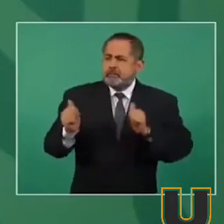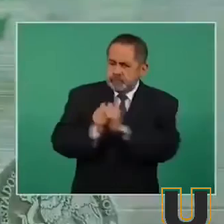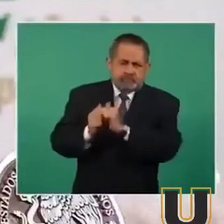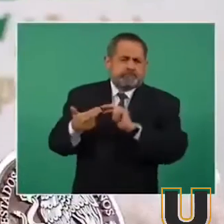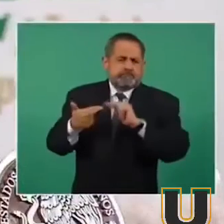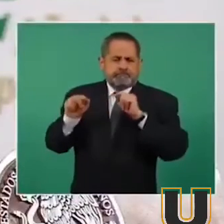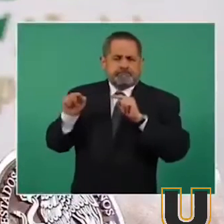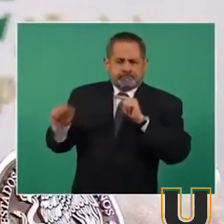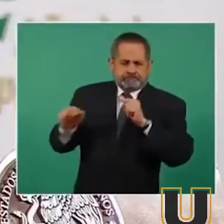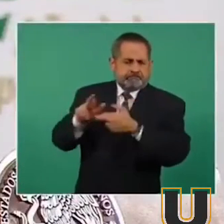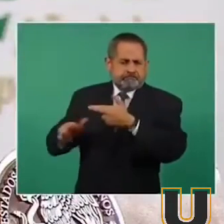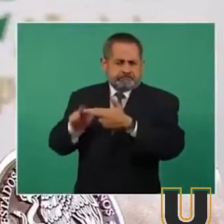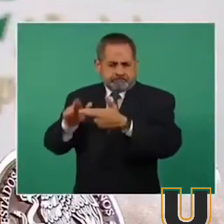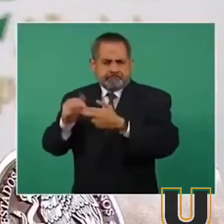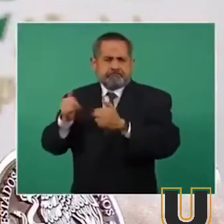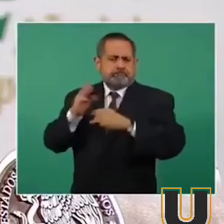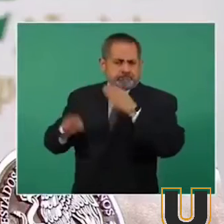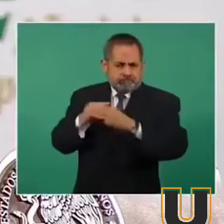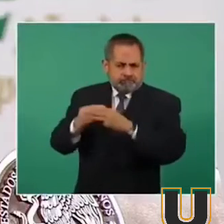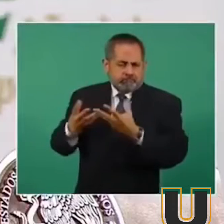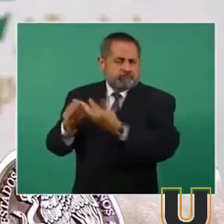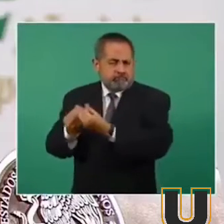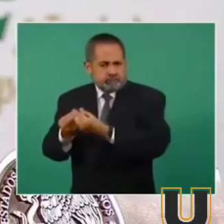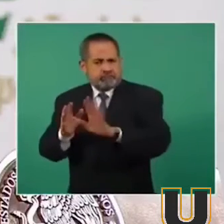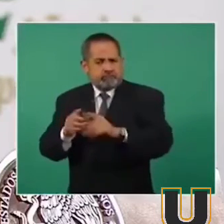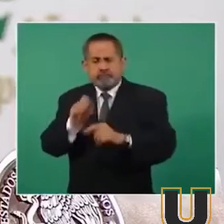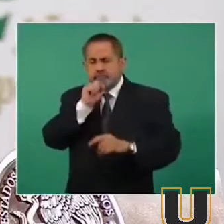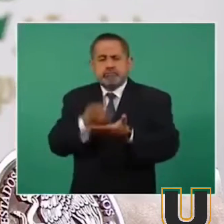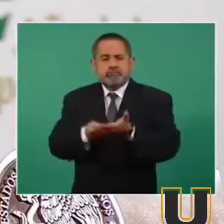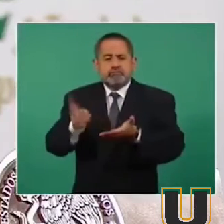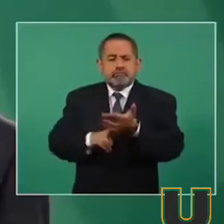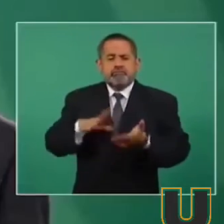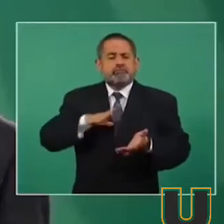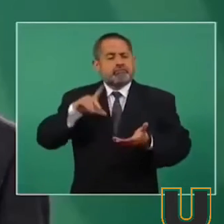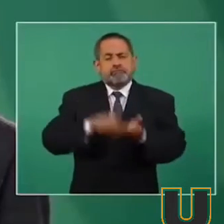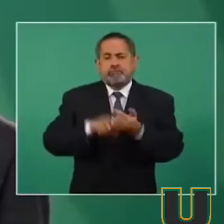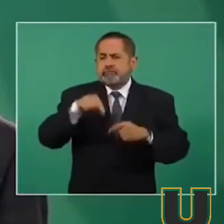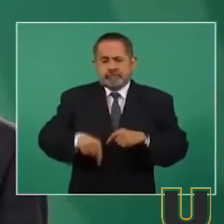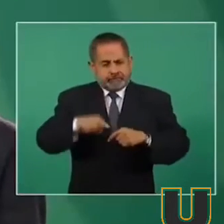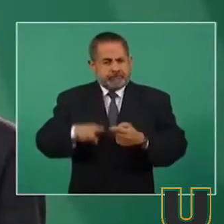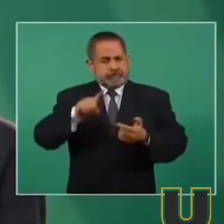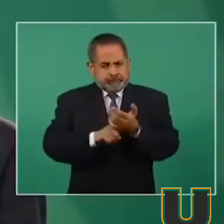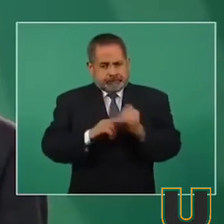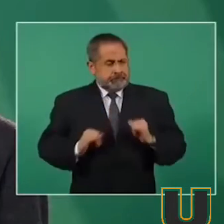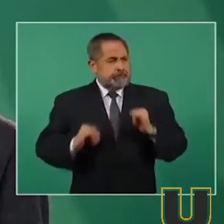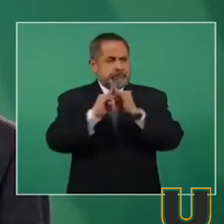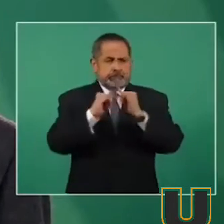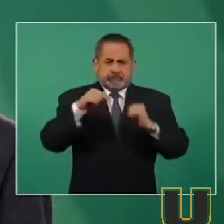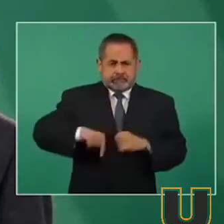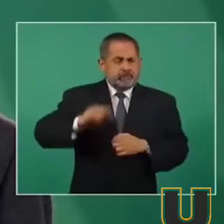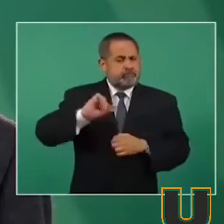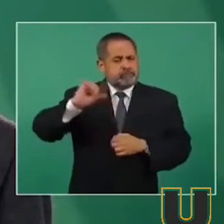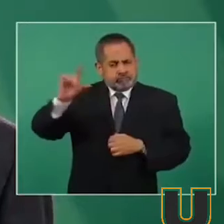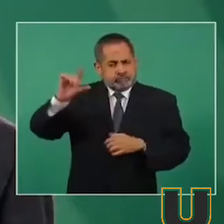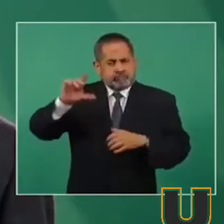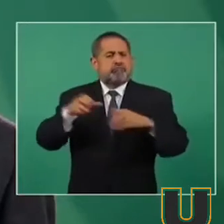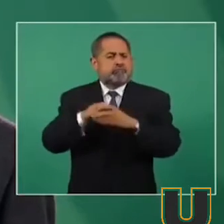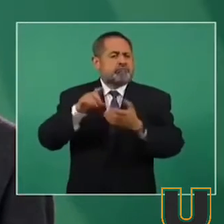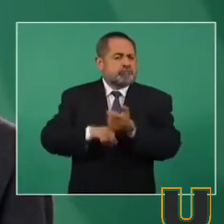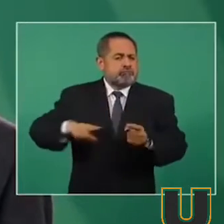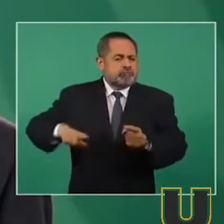redes regional y global, una colaboración con instituciones científicas, académicas,